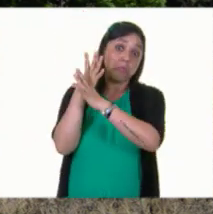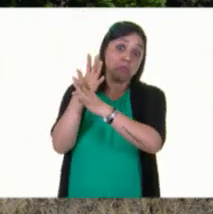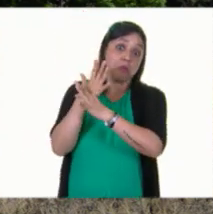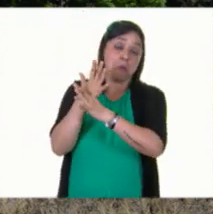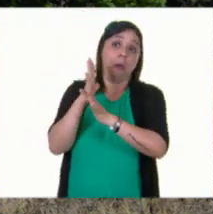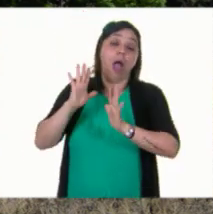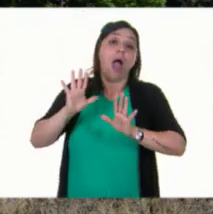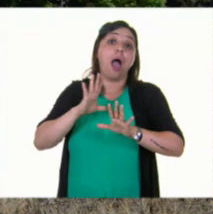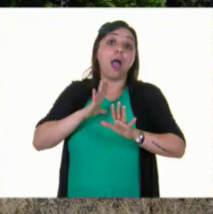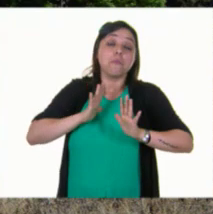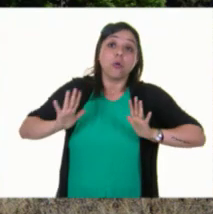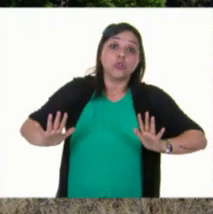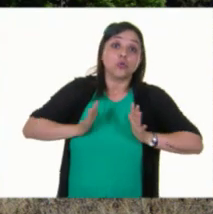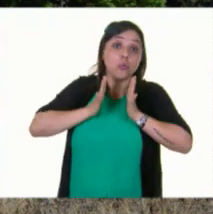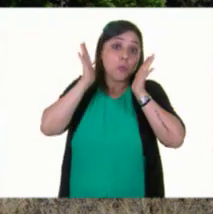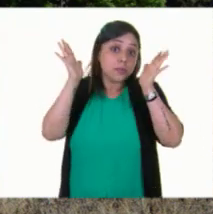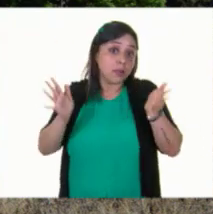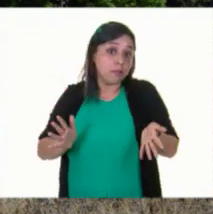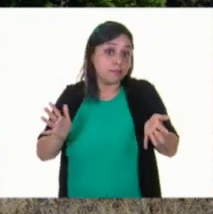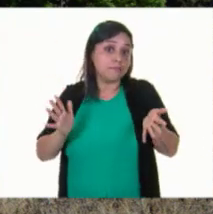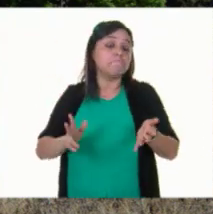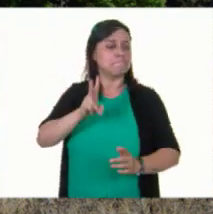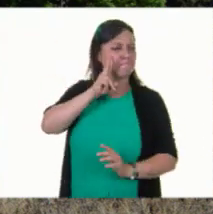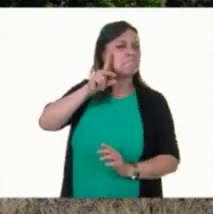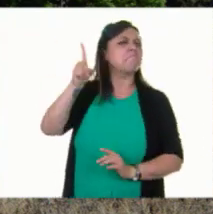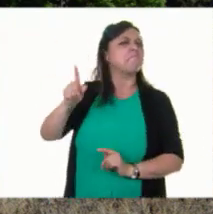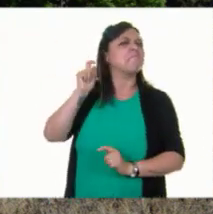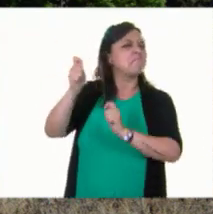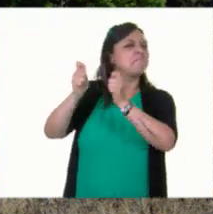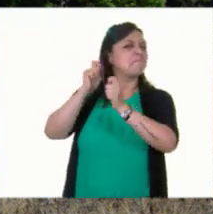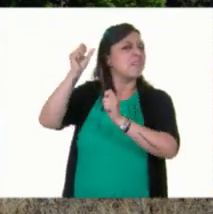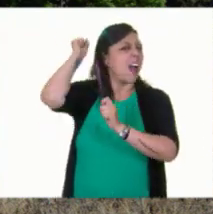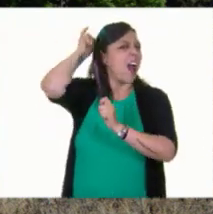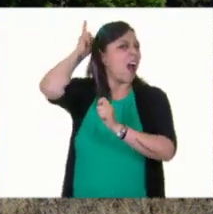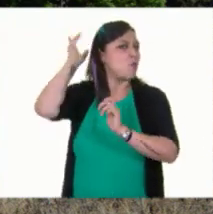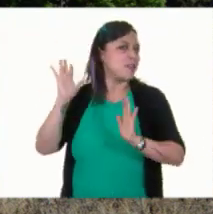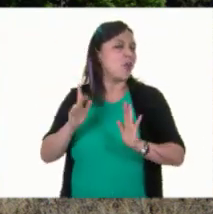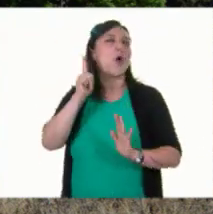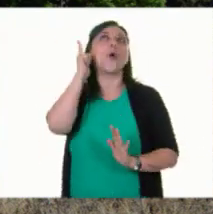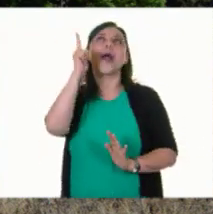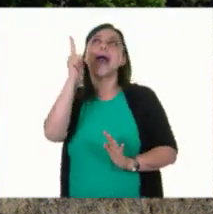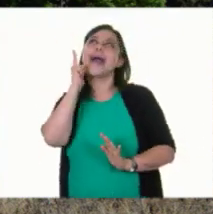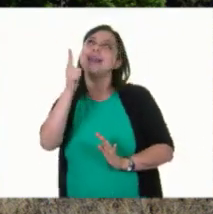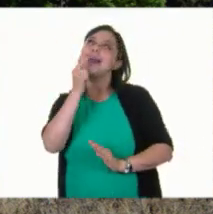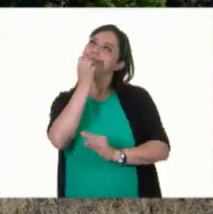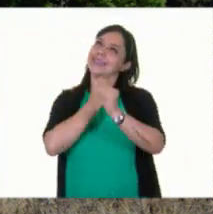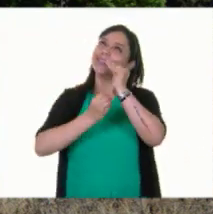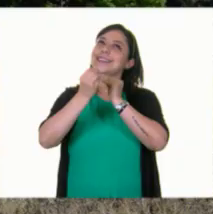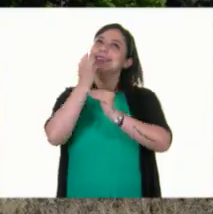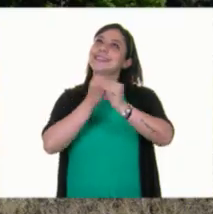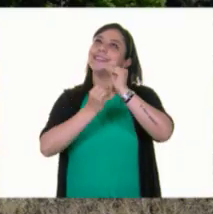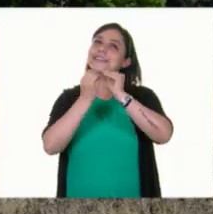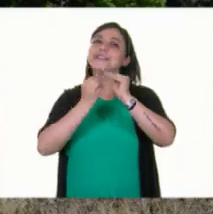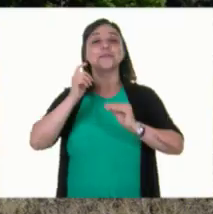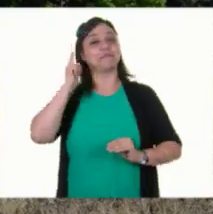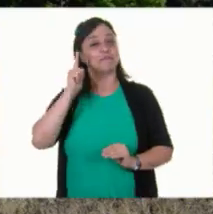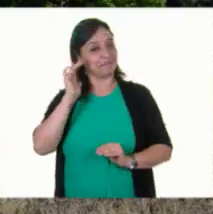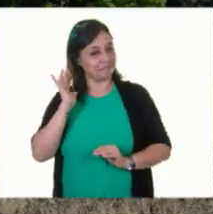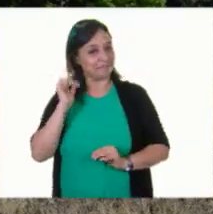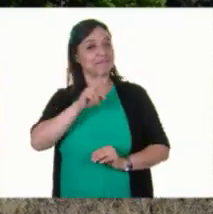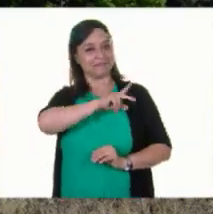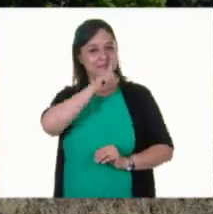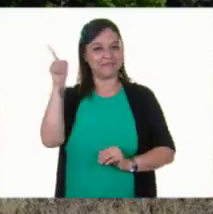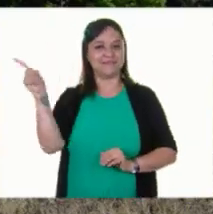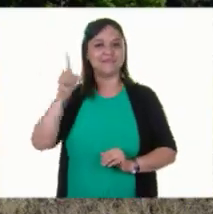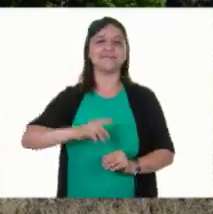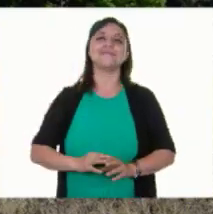tendría una sorpresa al regresar. Vamos a ver qué nos tiene. Ojalá sea un rico almuerzo. Por supuesto,